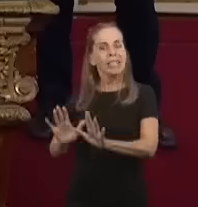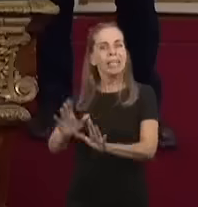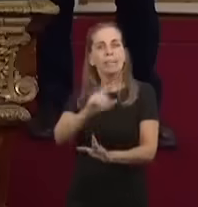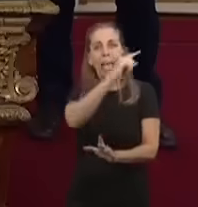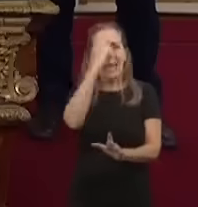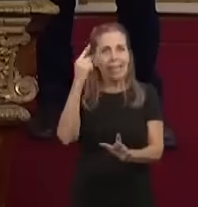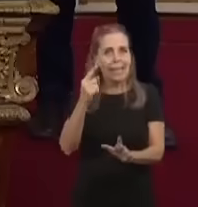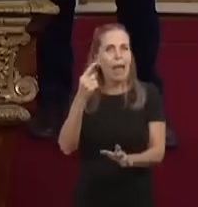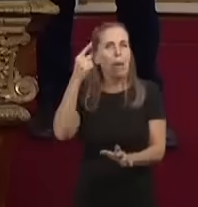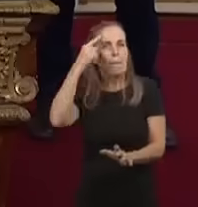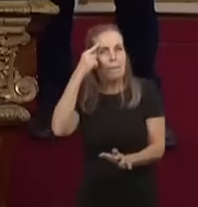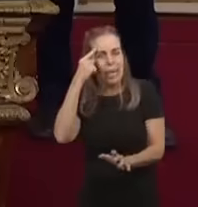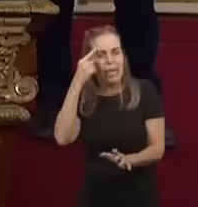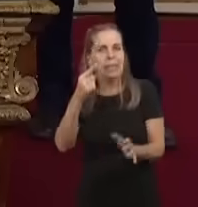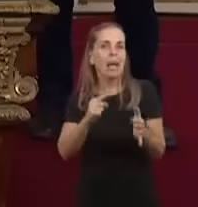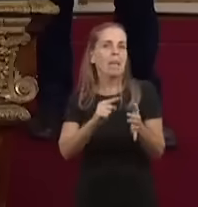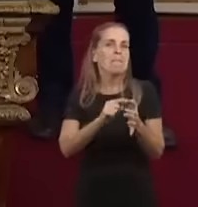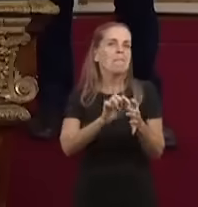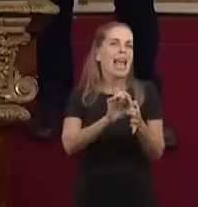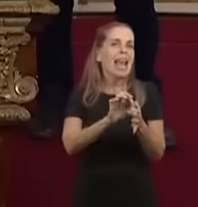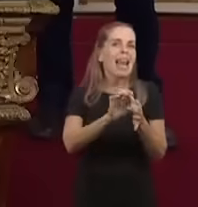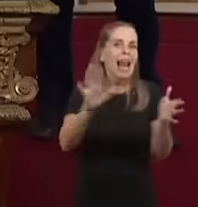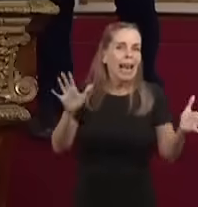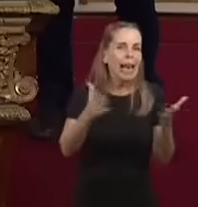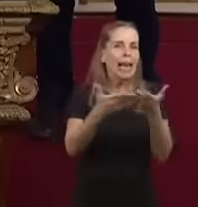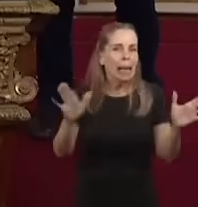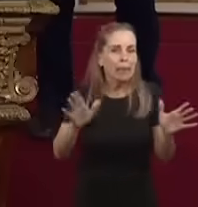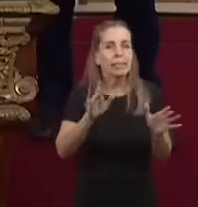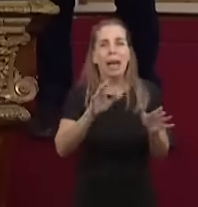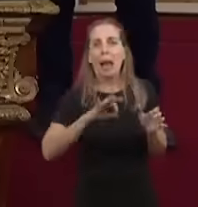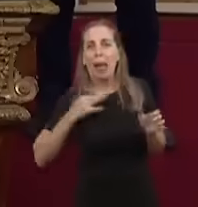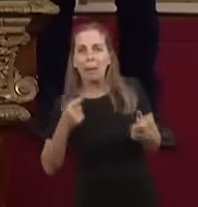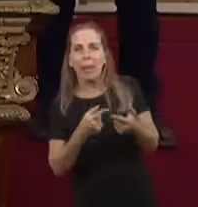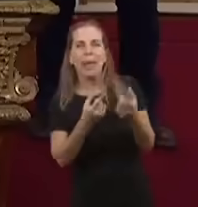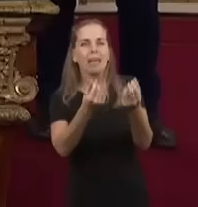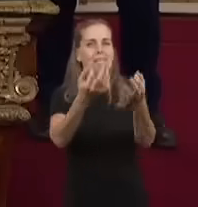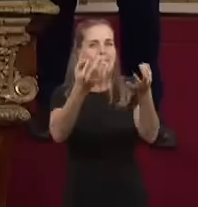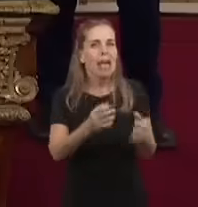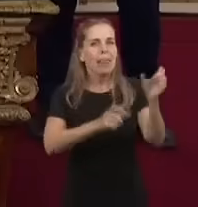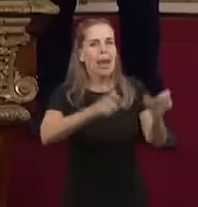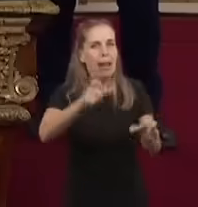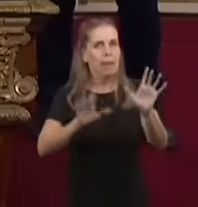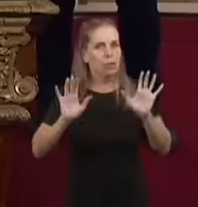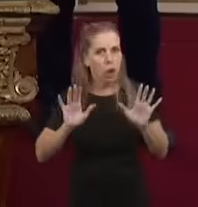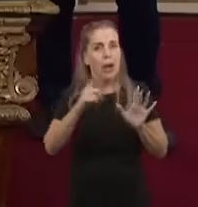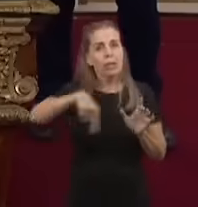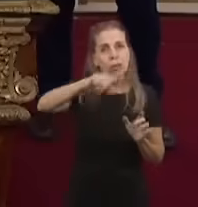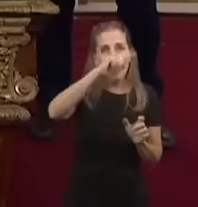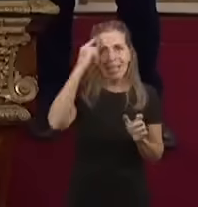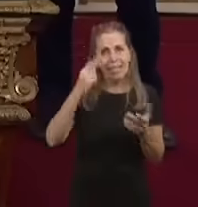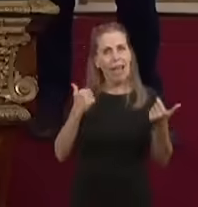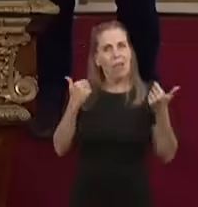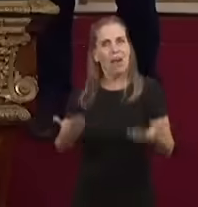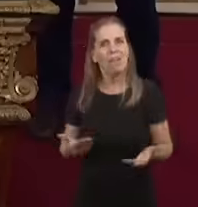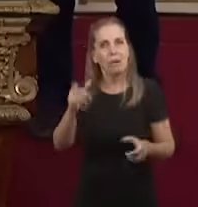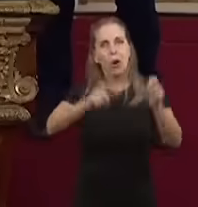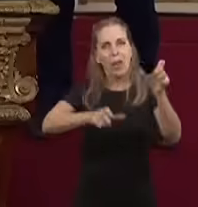por la vida la libertad y la propiedad de los individuos y un sector privado pujante que arriesga Apuesta por el país y genera